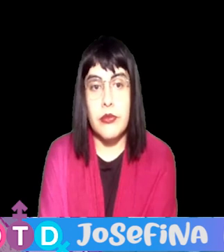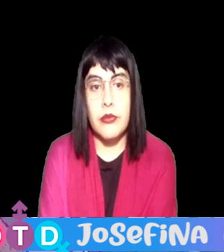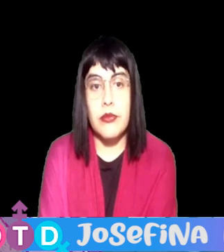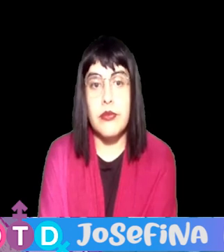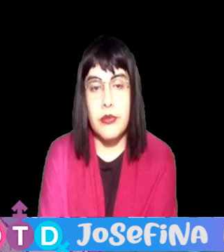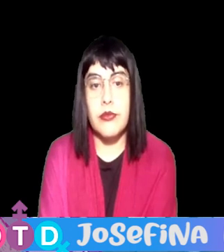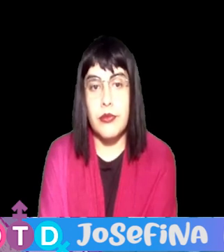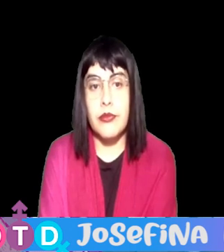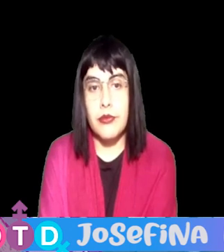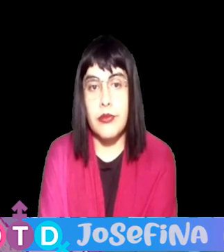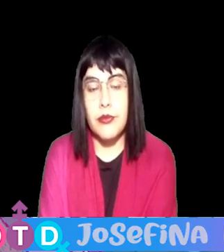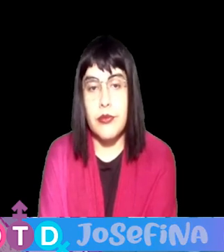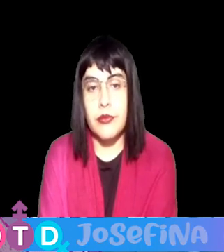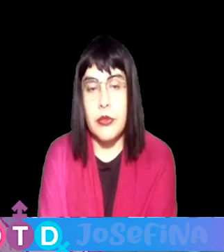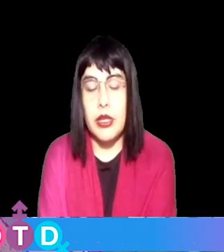gas.